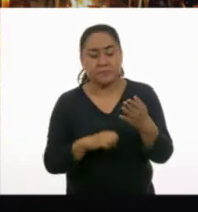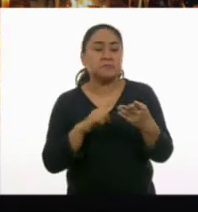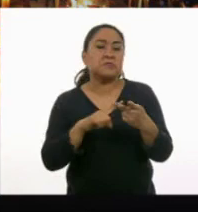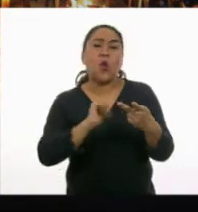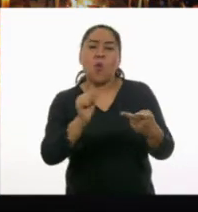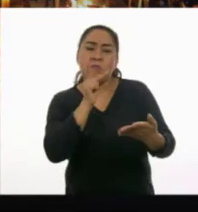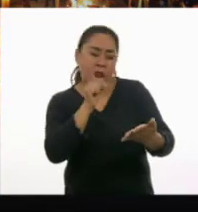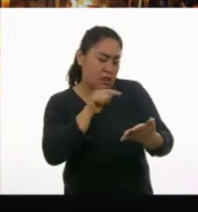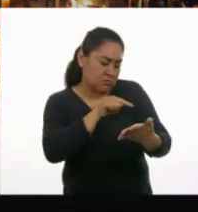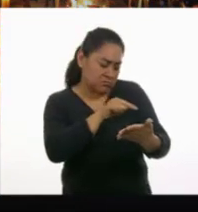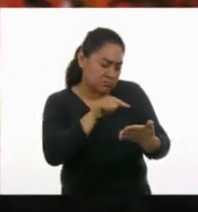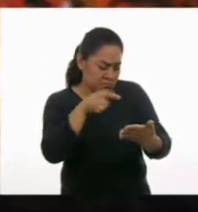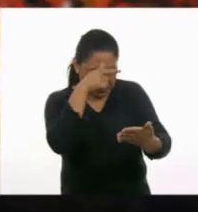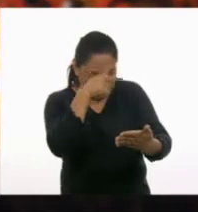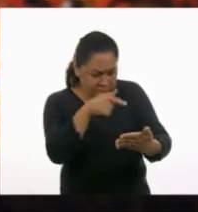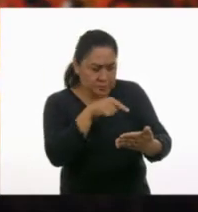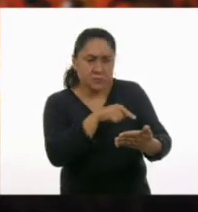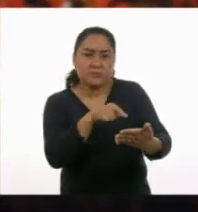por ejemplo,